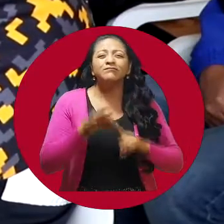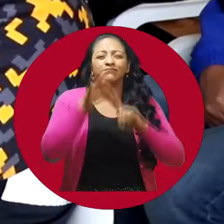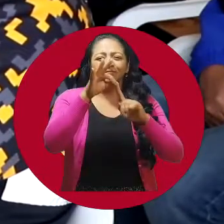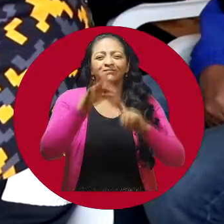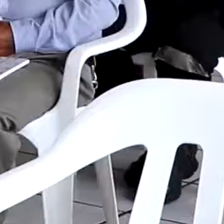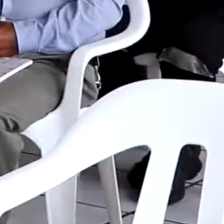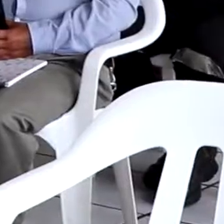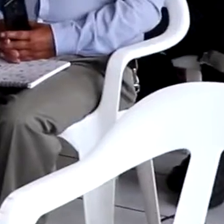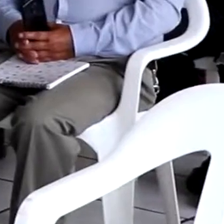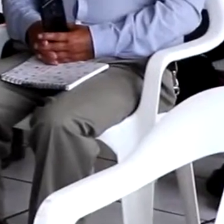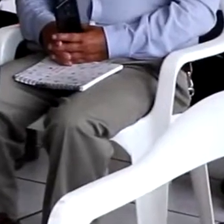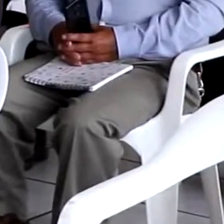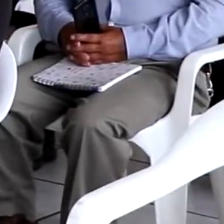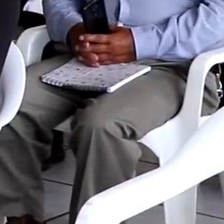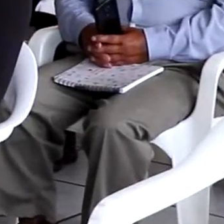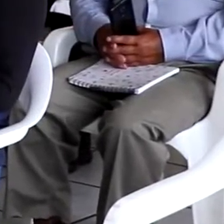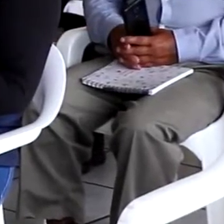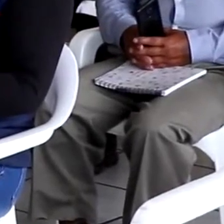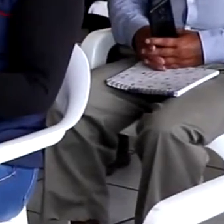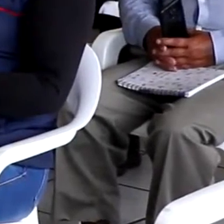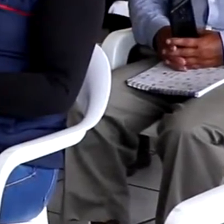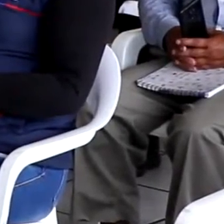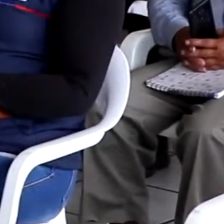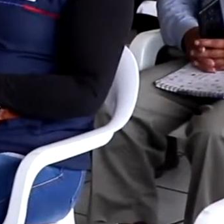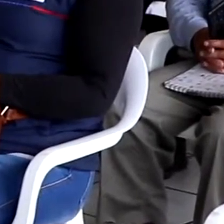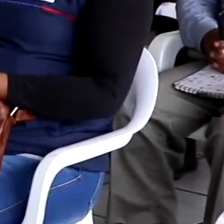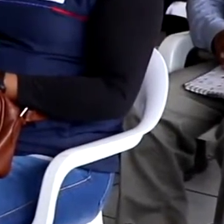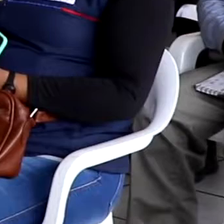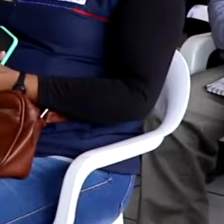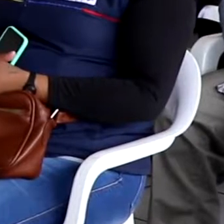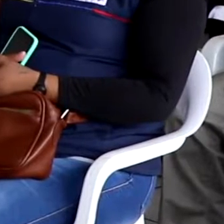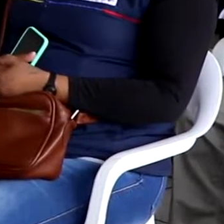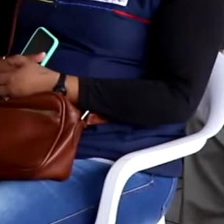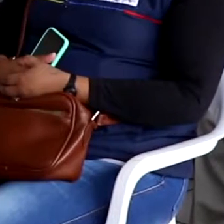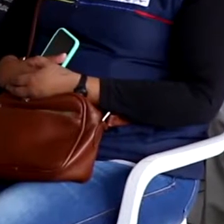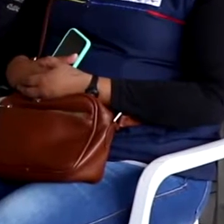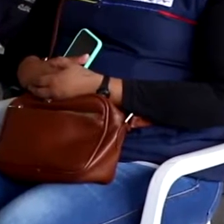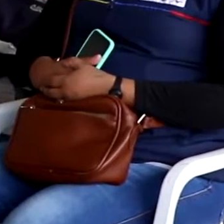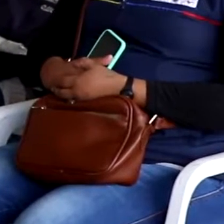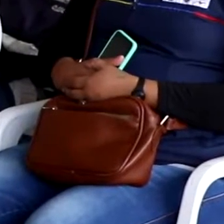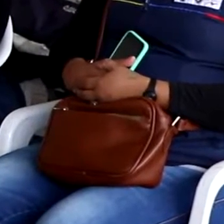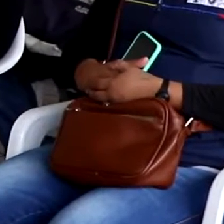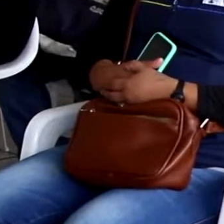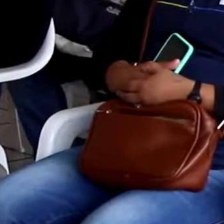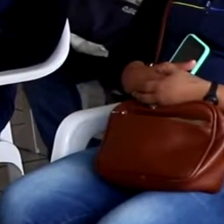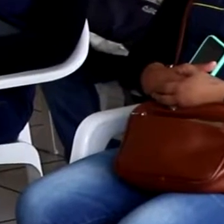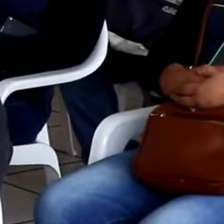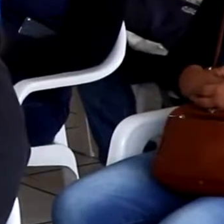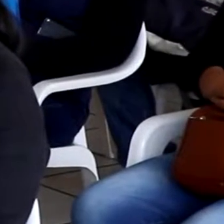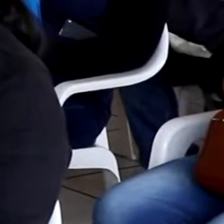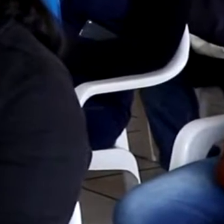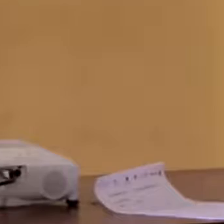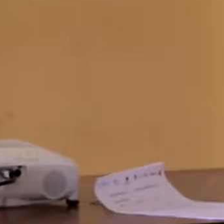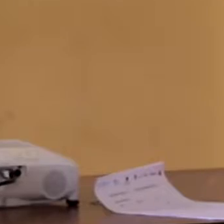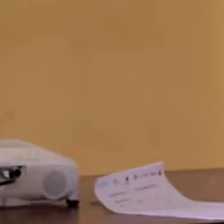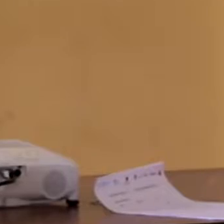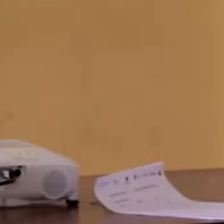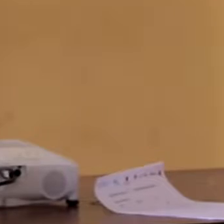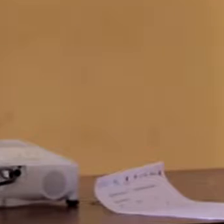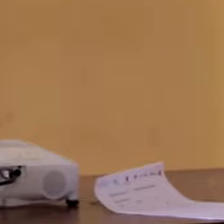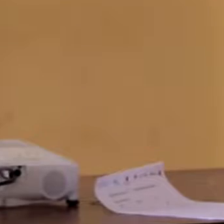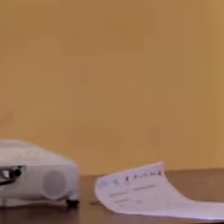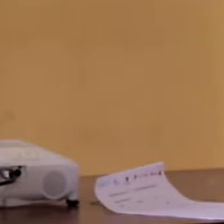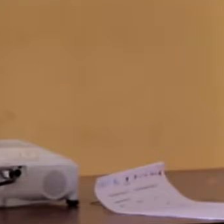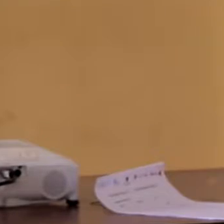atención prioritaria. Kainikunata kamangapak tandanahu y Red Cantonal de Derechos ka wakin kamay wasikunawan yankan.